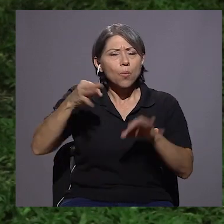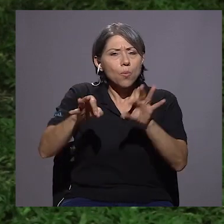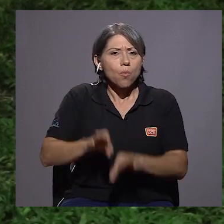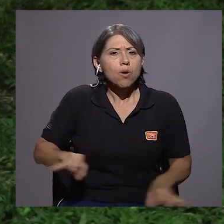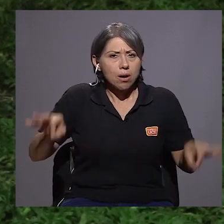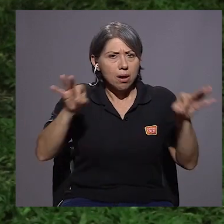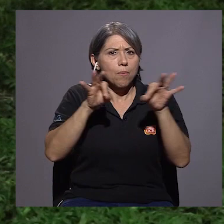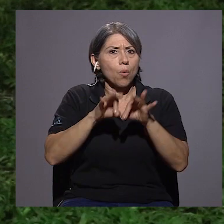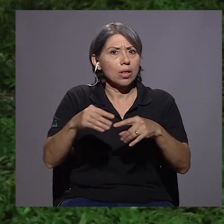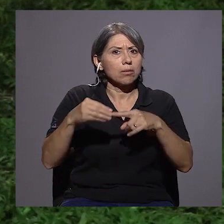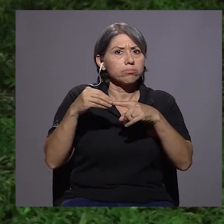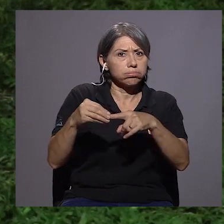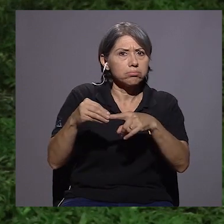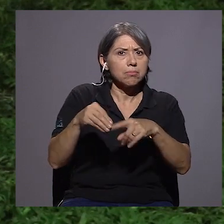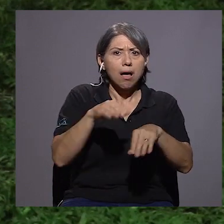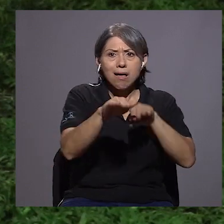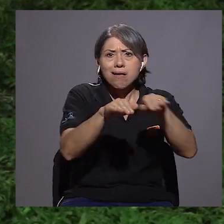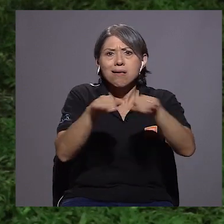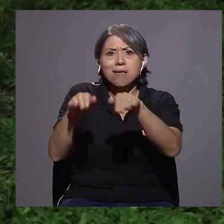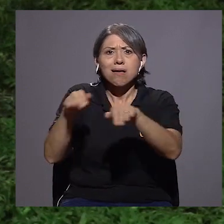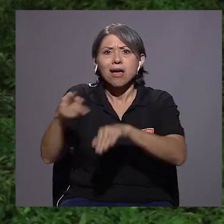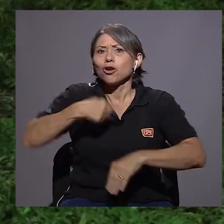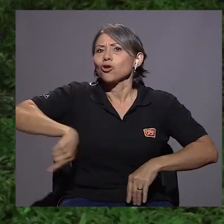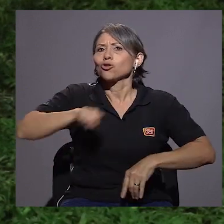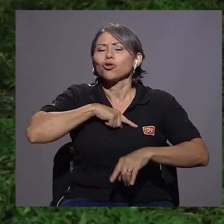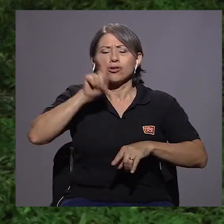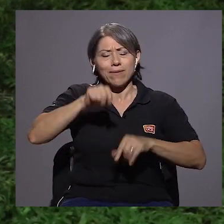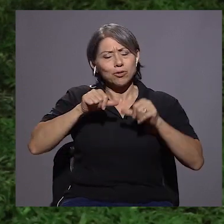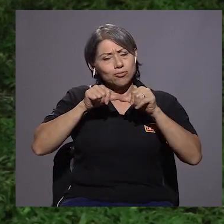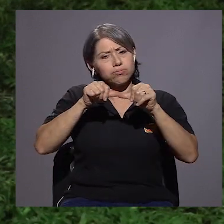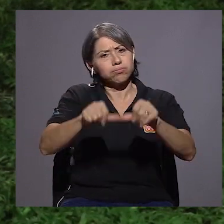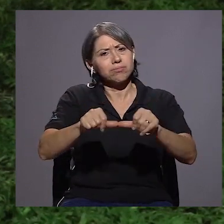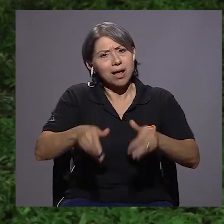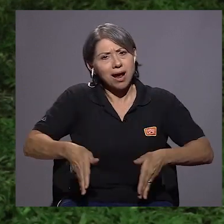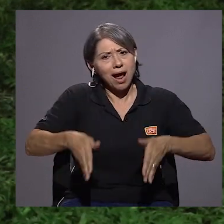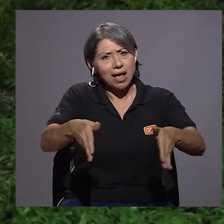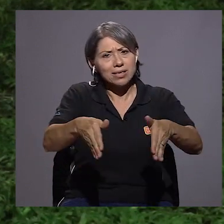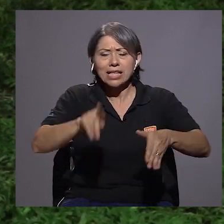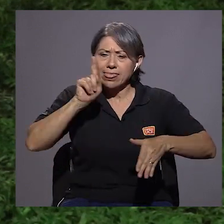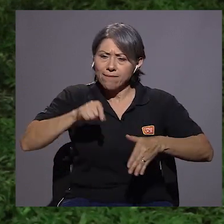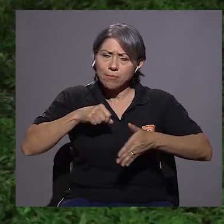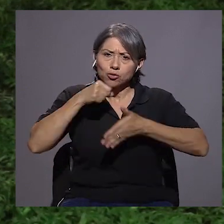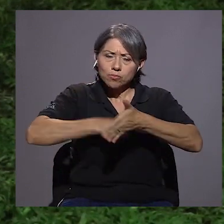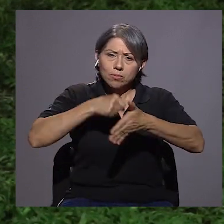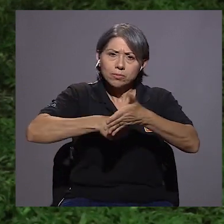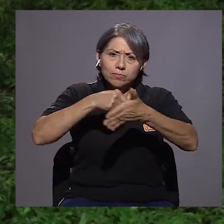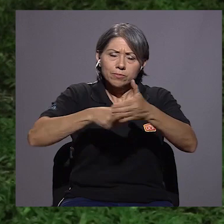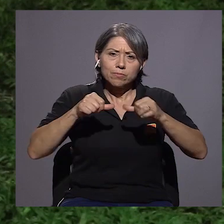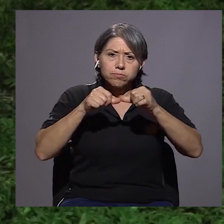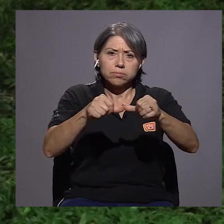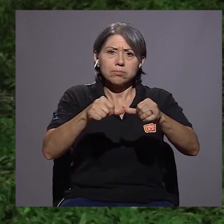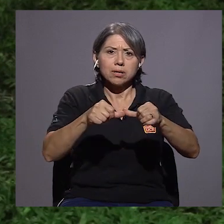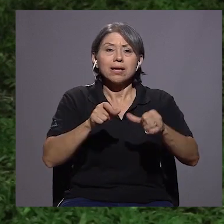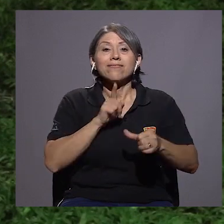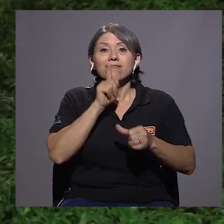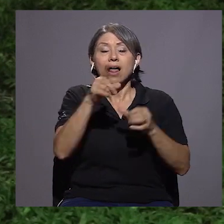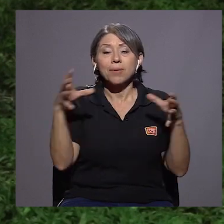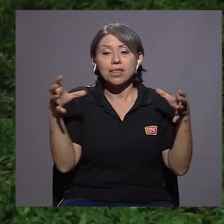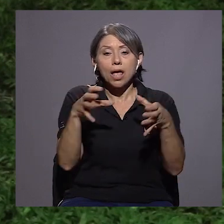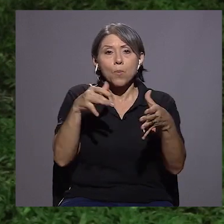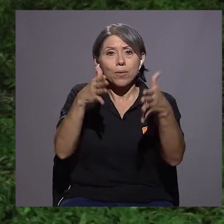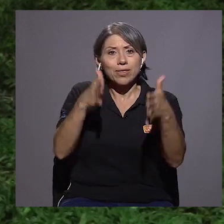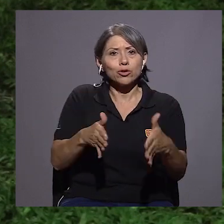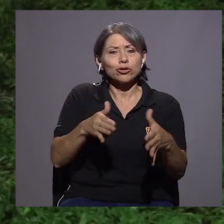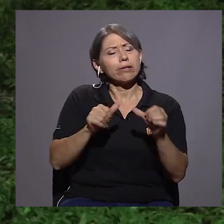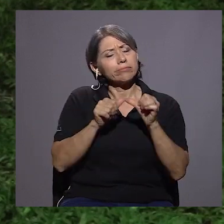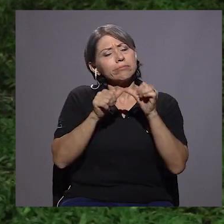muy importante, inminente inclusive, hacer un llamado a que no podemos soltar las calles, no podemos soltar las peleas y que realmente el movimiento estudiantil